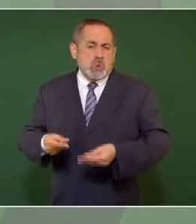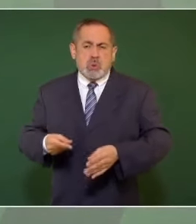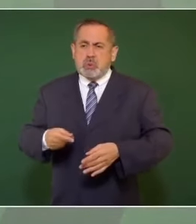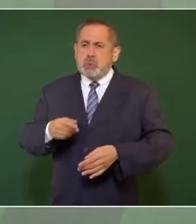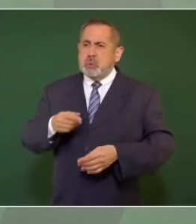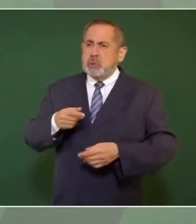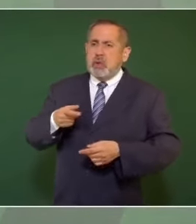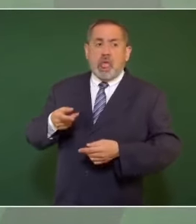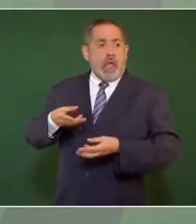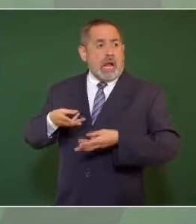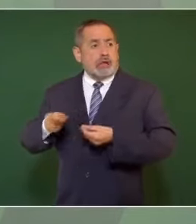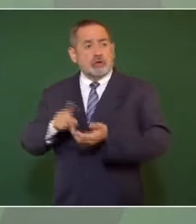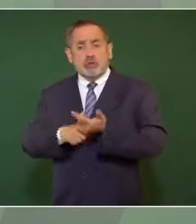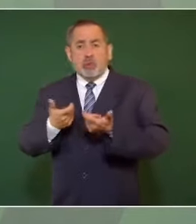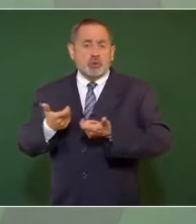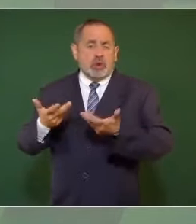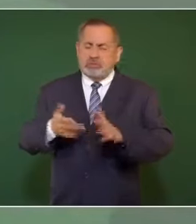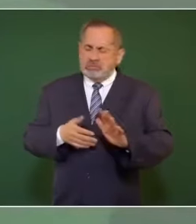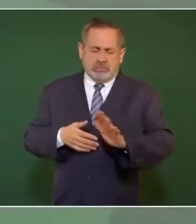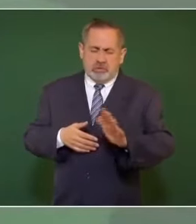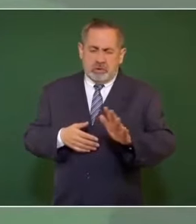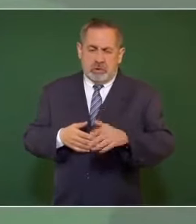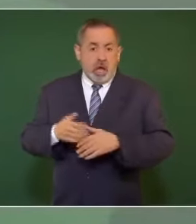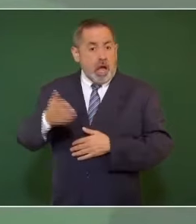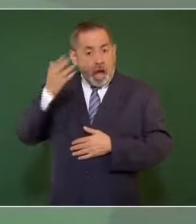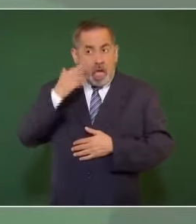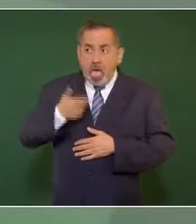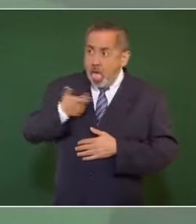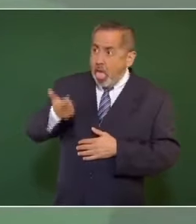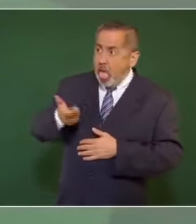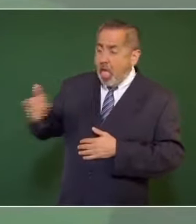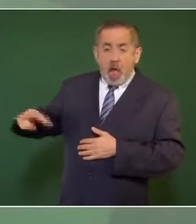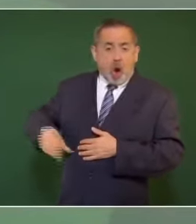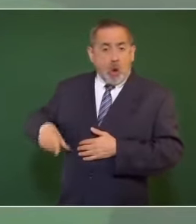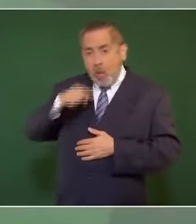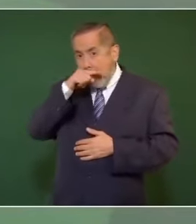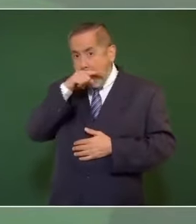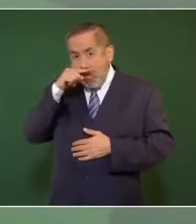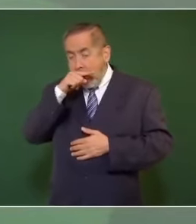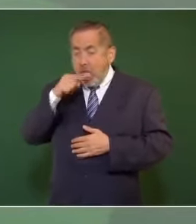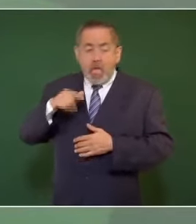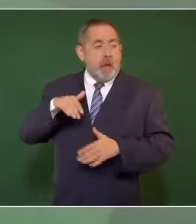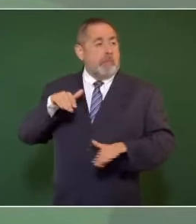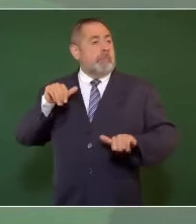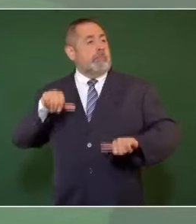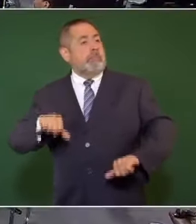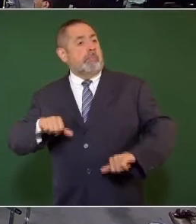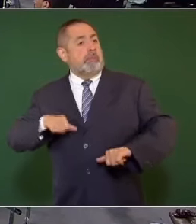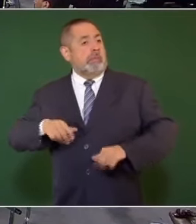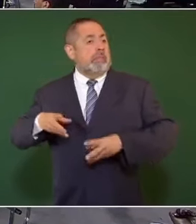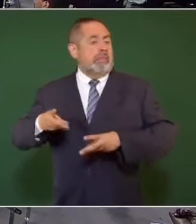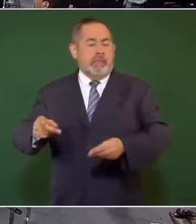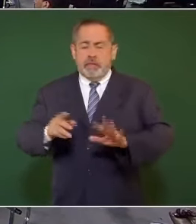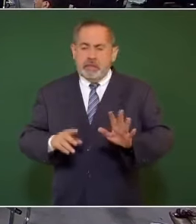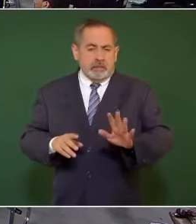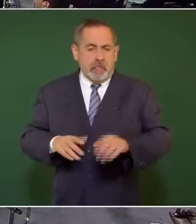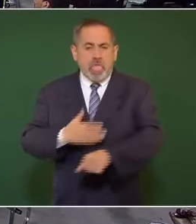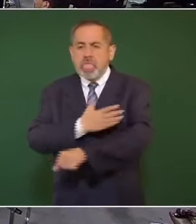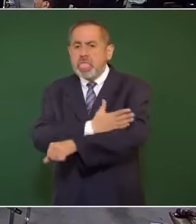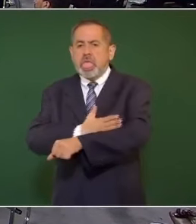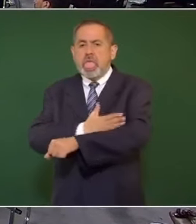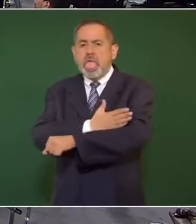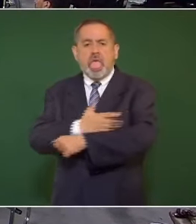oneroso, porque antes le costaba mucho al pueblo mantener al gobierno. Era un gobierno